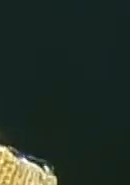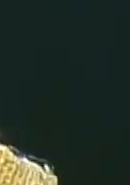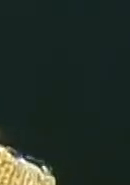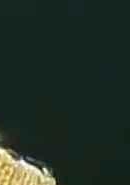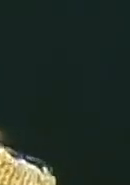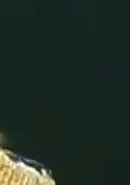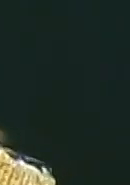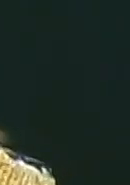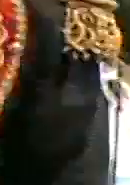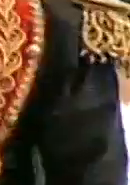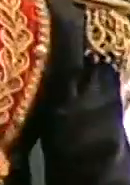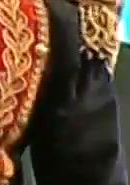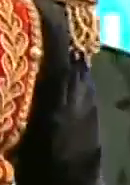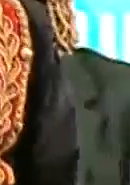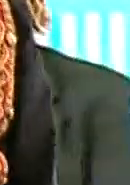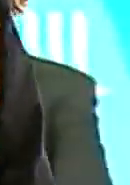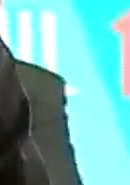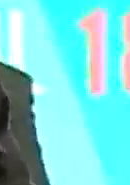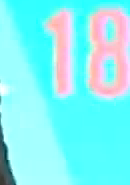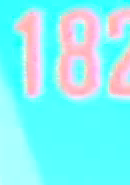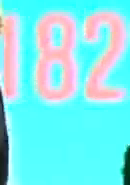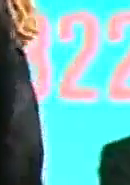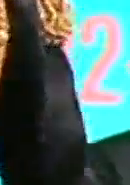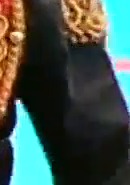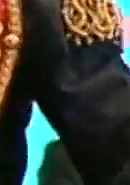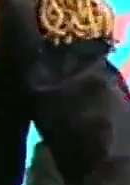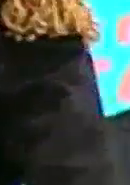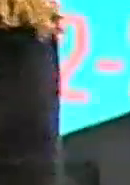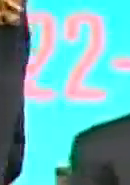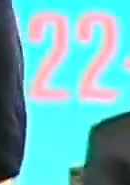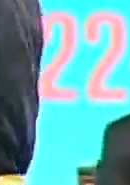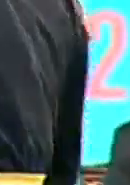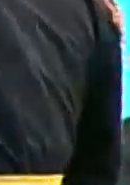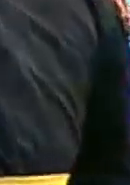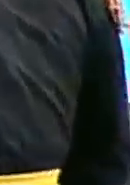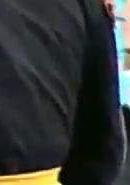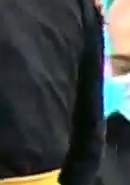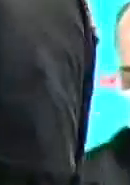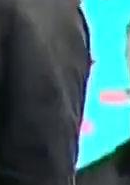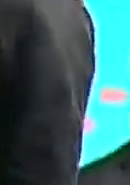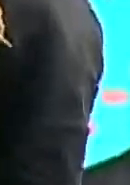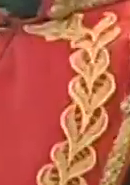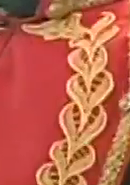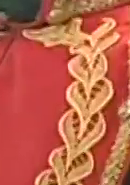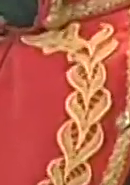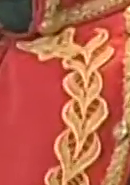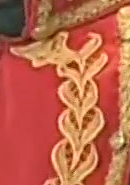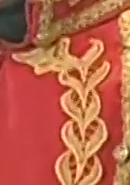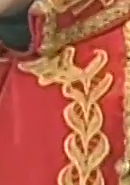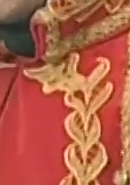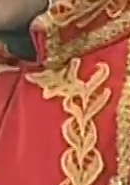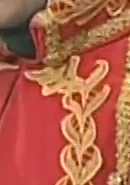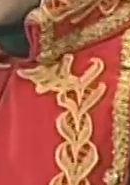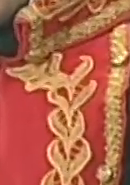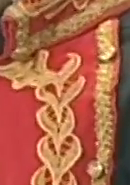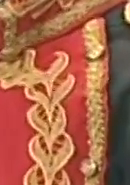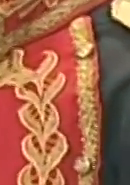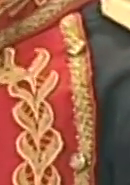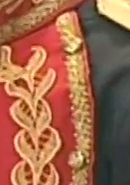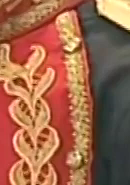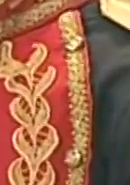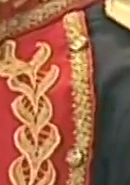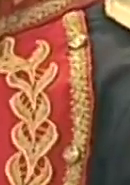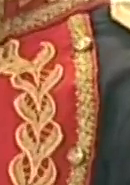destino. Llevamos 2 días discutiendo sobre este tema. Lamento mucho, mi general, no